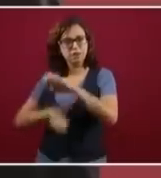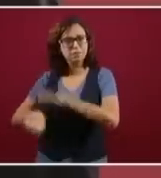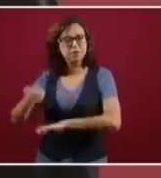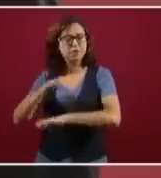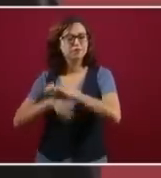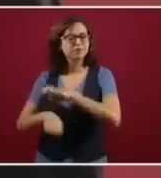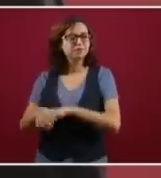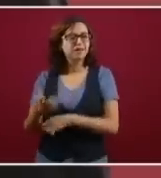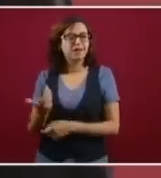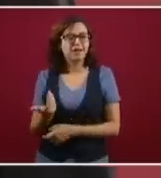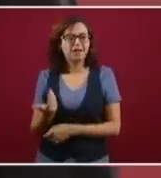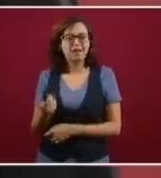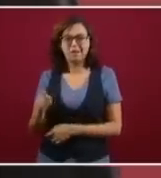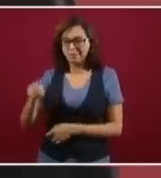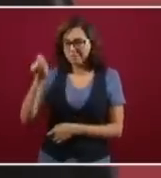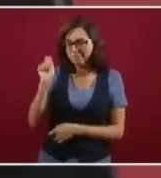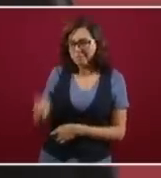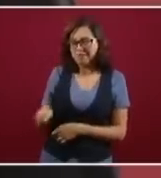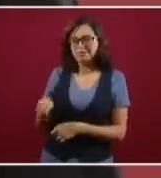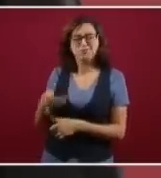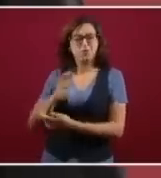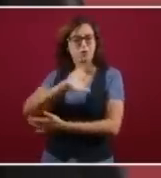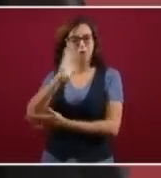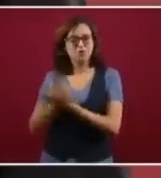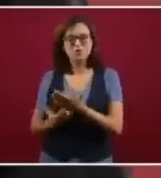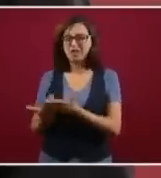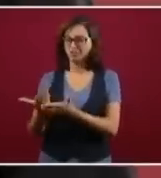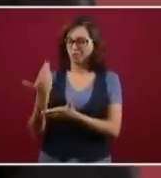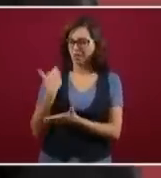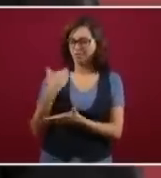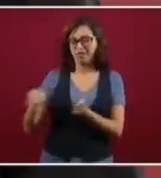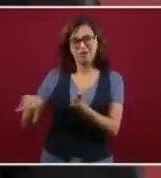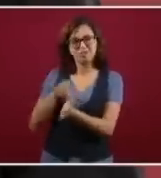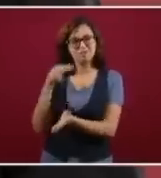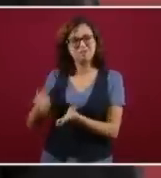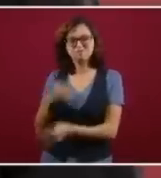mismos habían beneficiado con contratos.